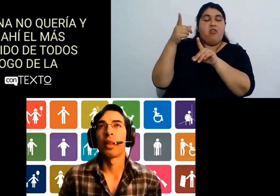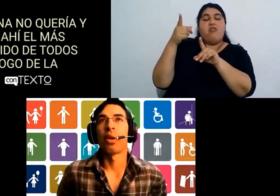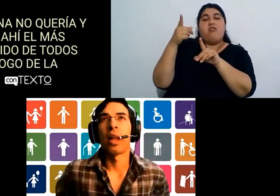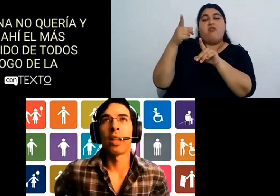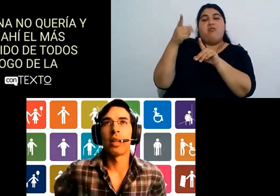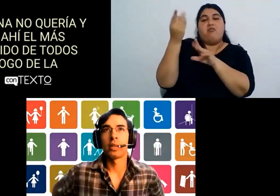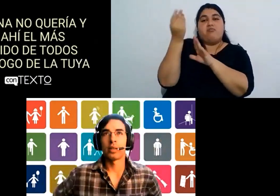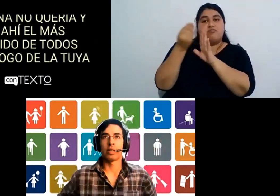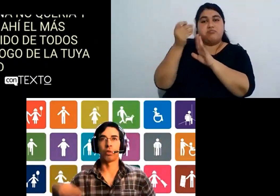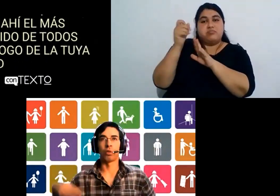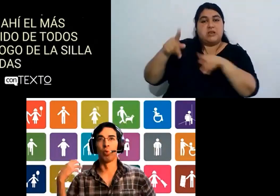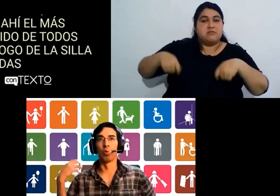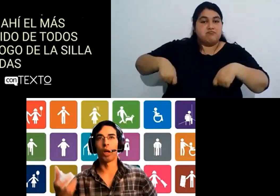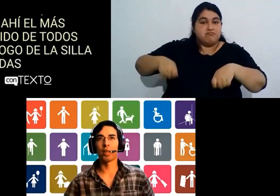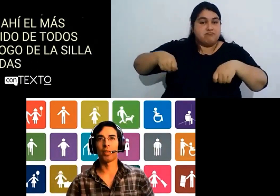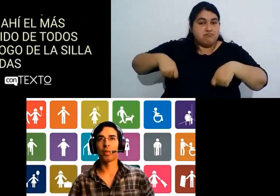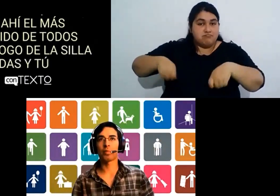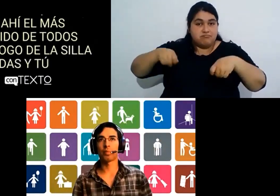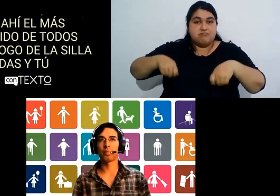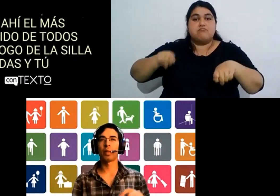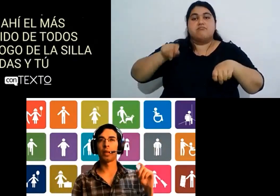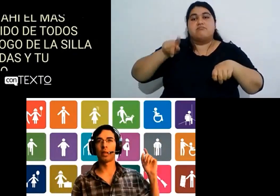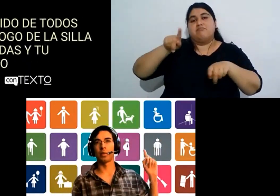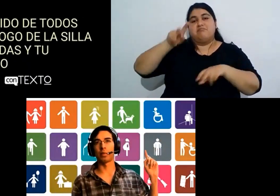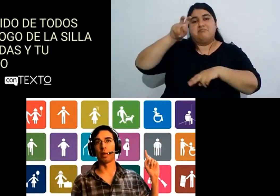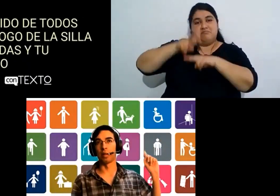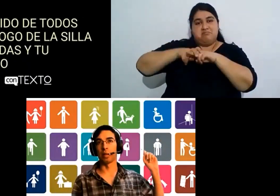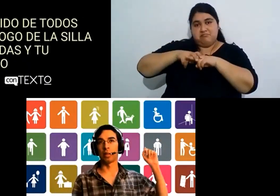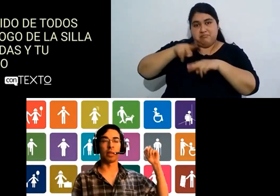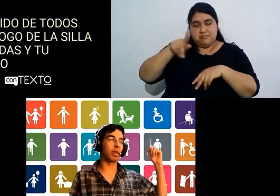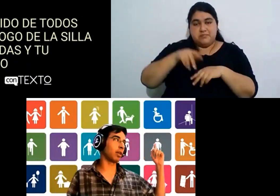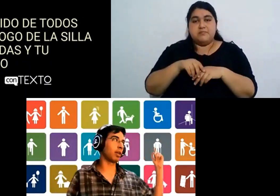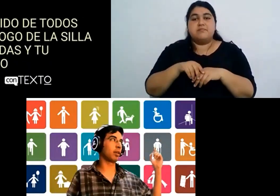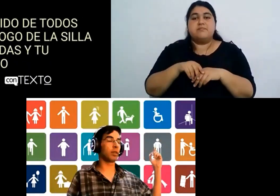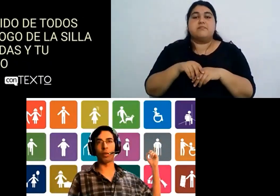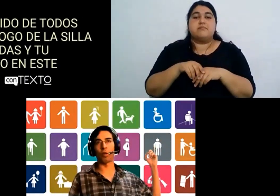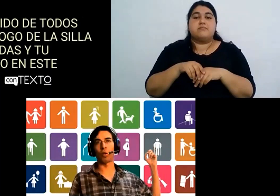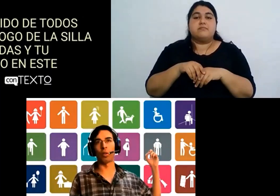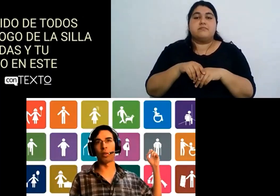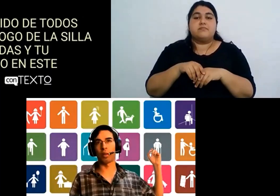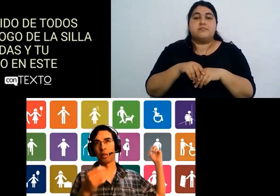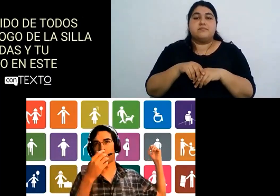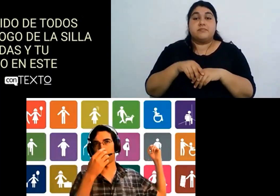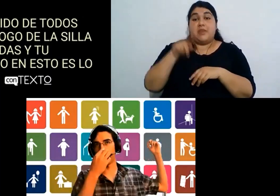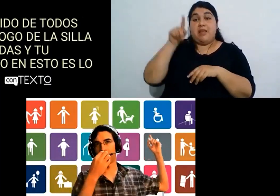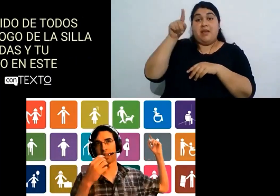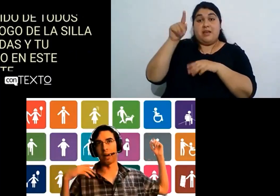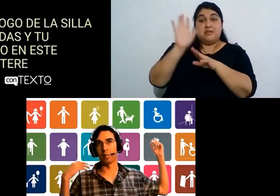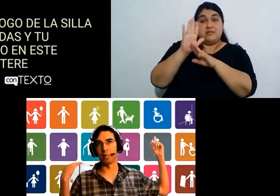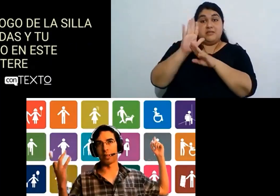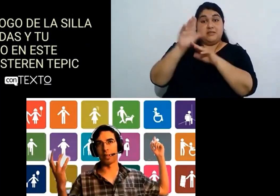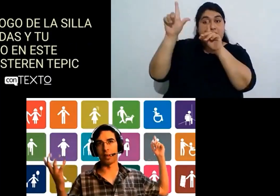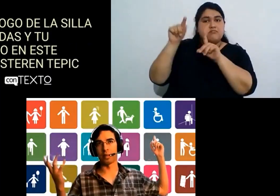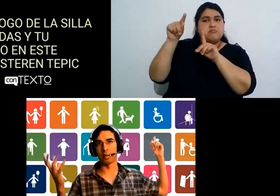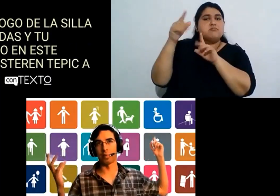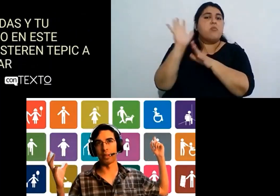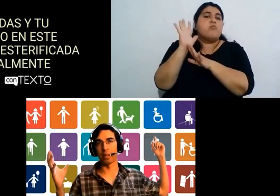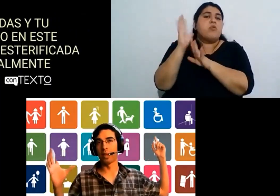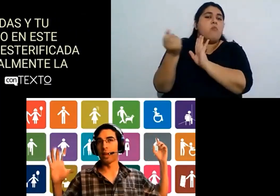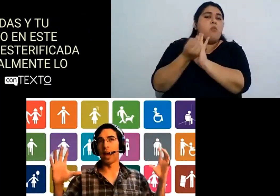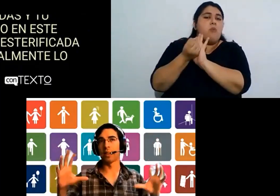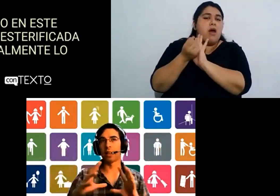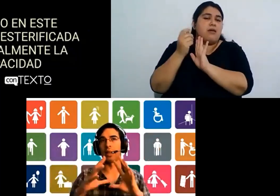silla de ruedas y su usuario, ¿no? En este logo se identifica generalmente la